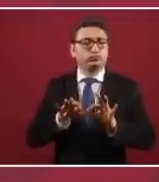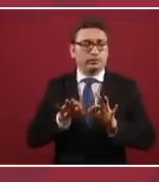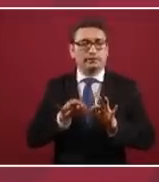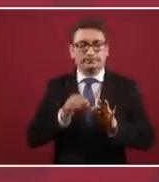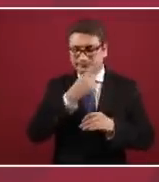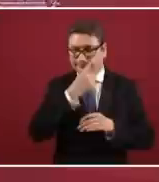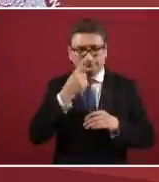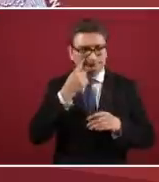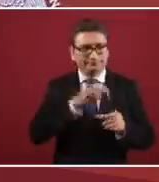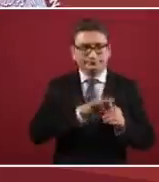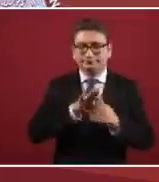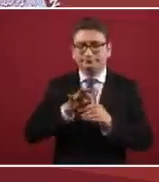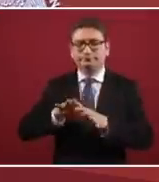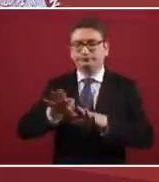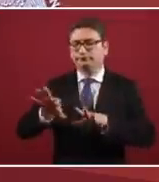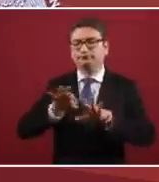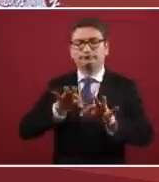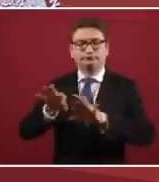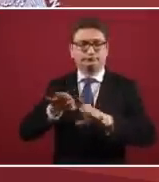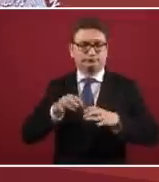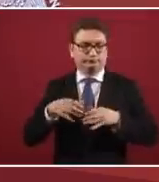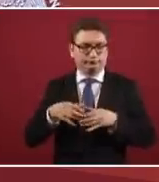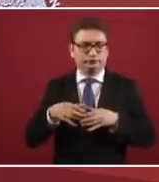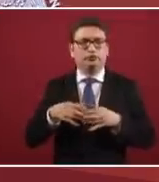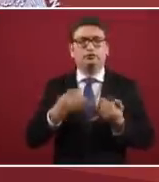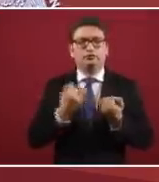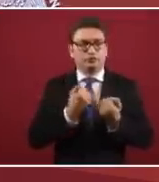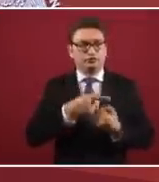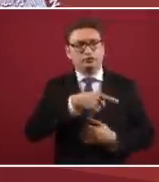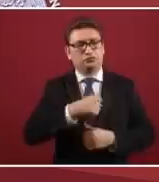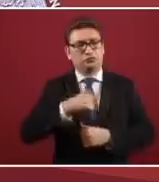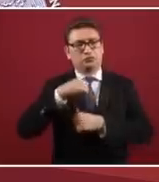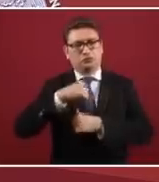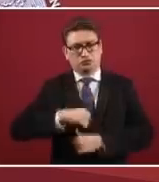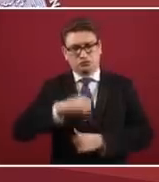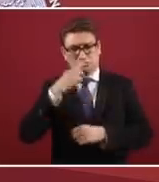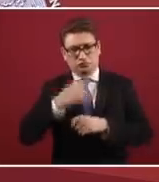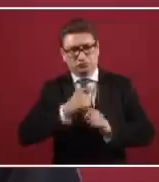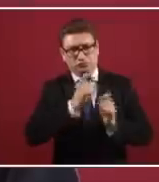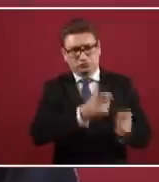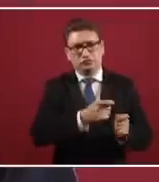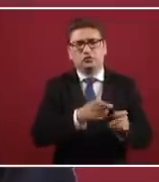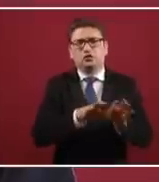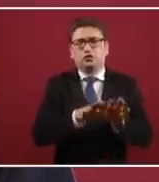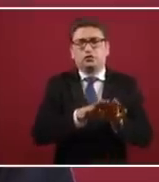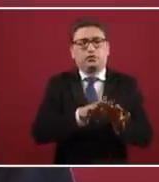y se elige a autoridades locales